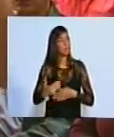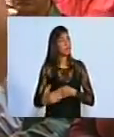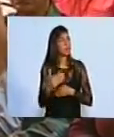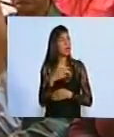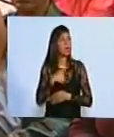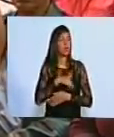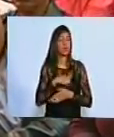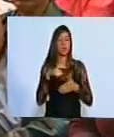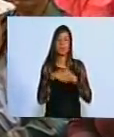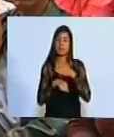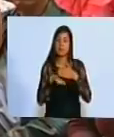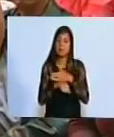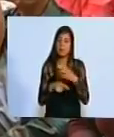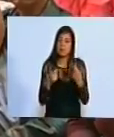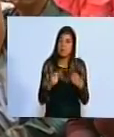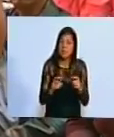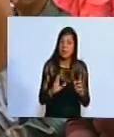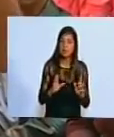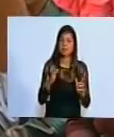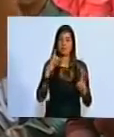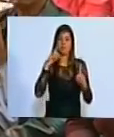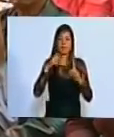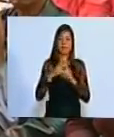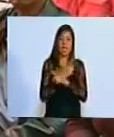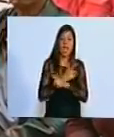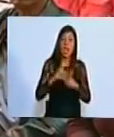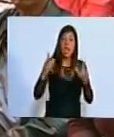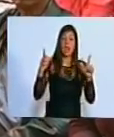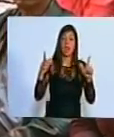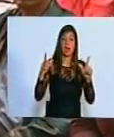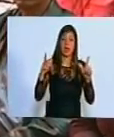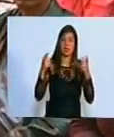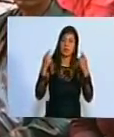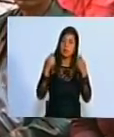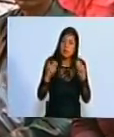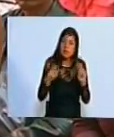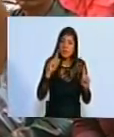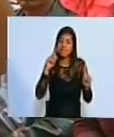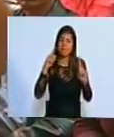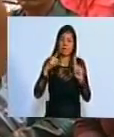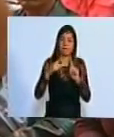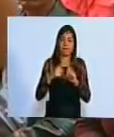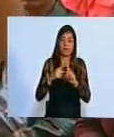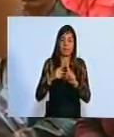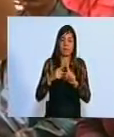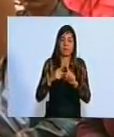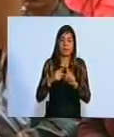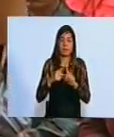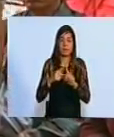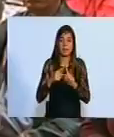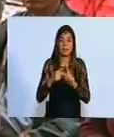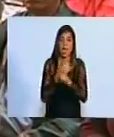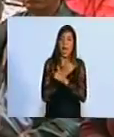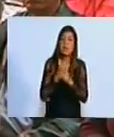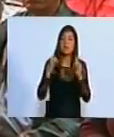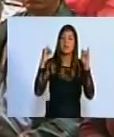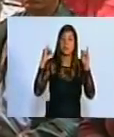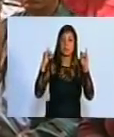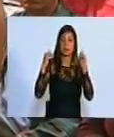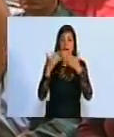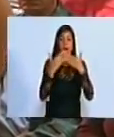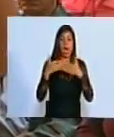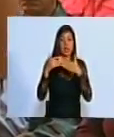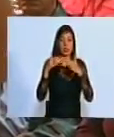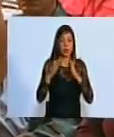y hemos batallado buscando la libertad, buscando tener una independencia